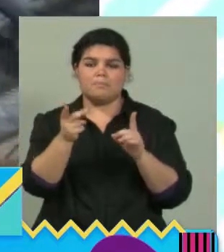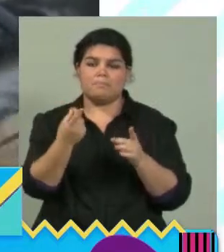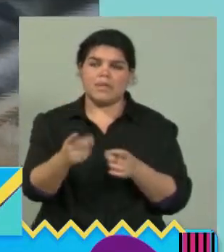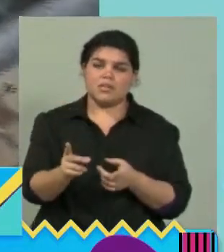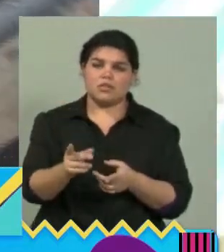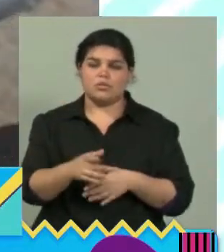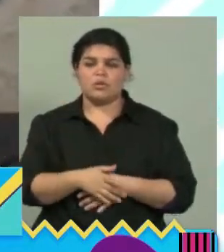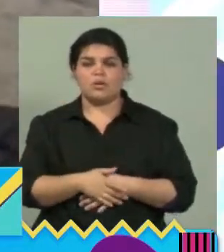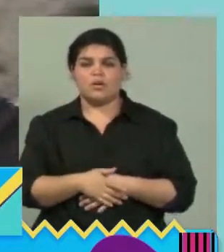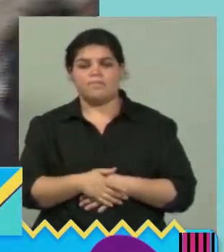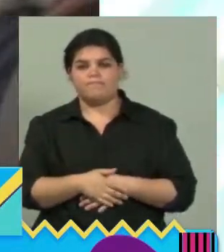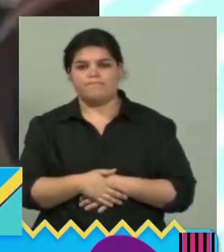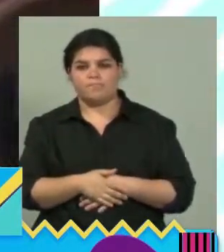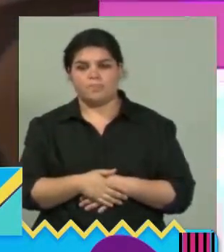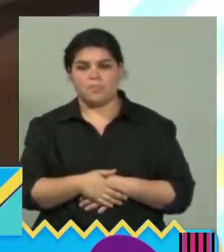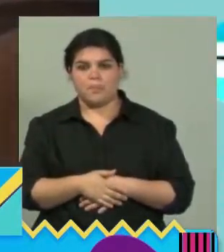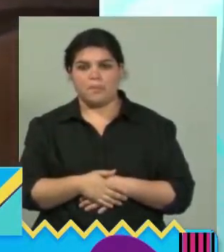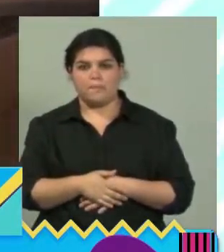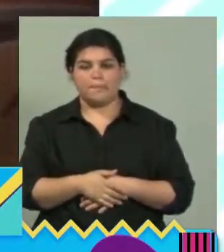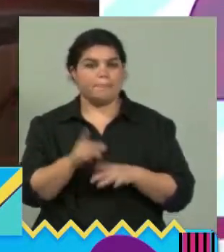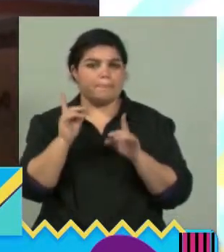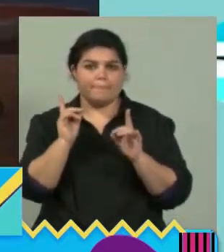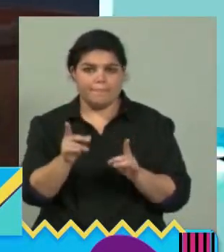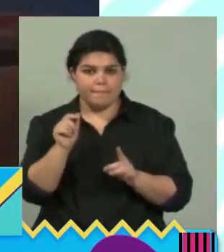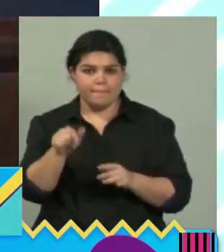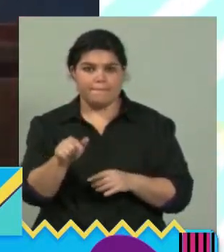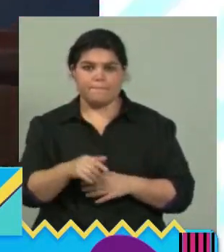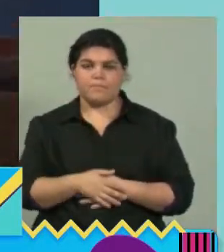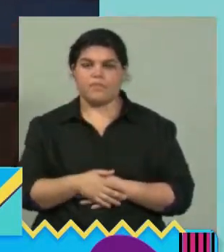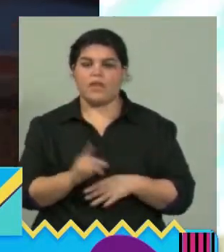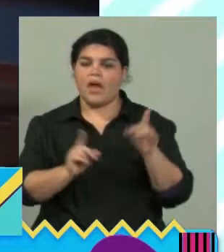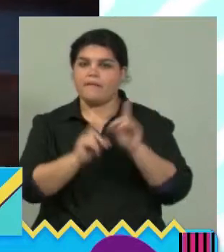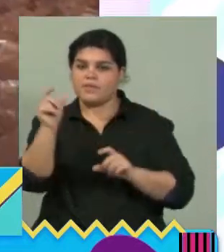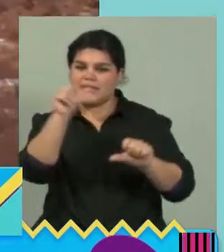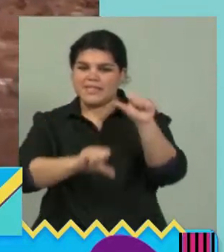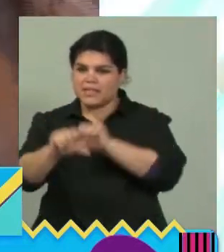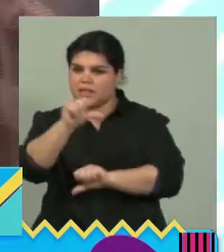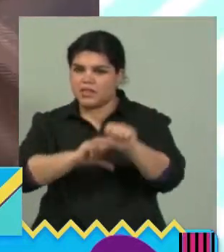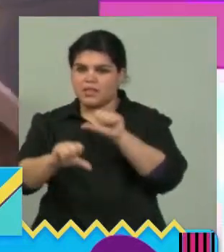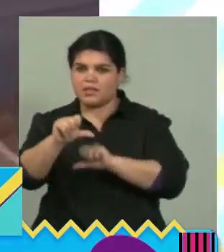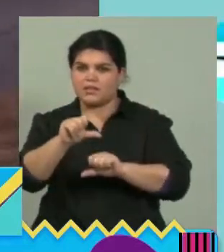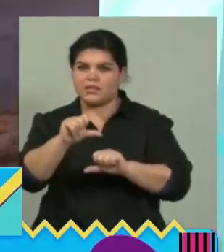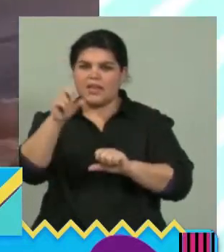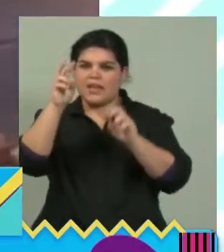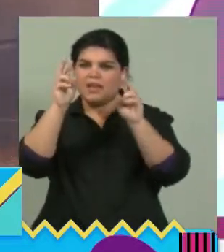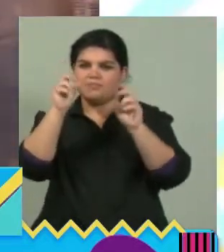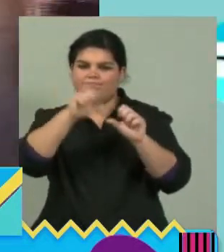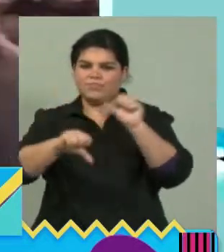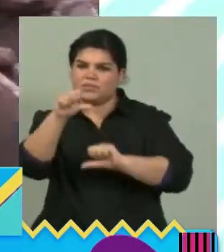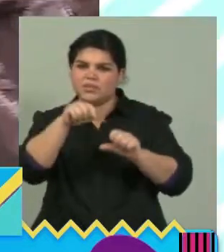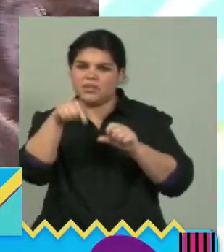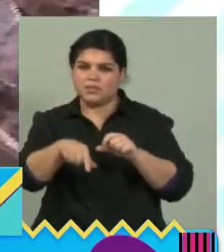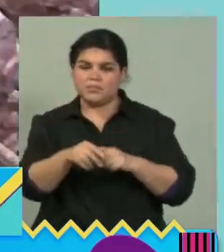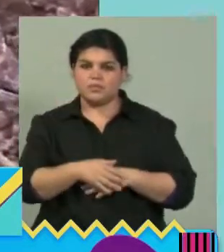creo que más allá de esto, si bien son sustancias químicas, a veces mal